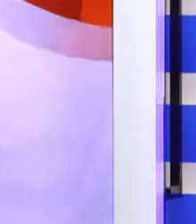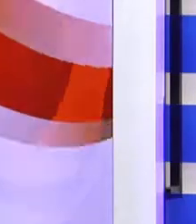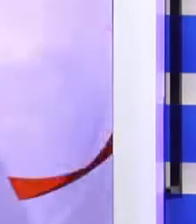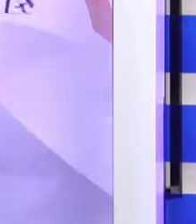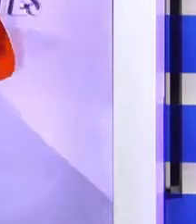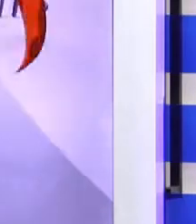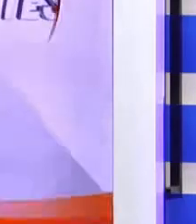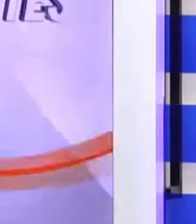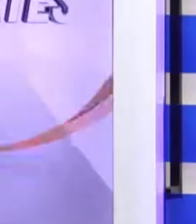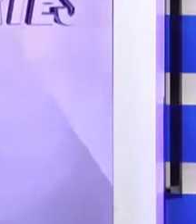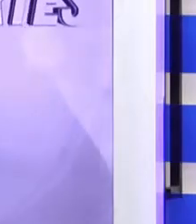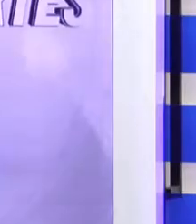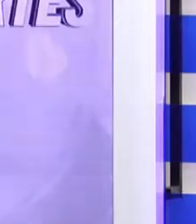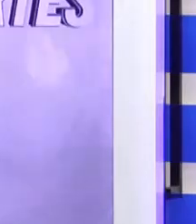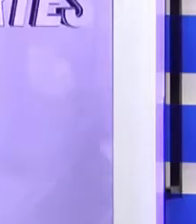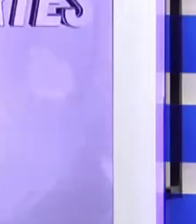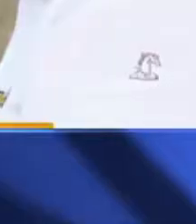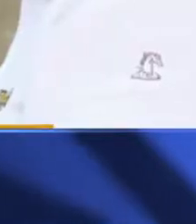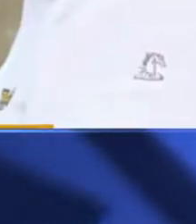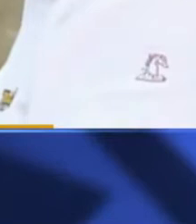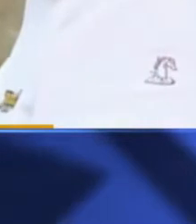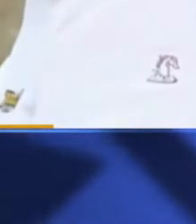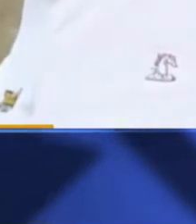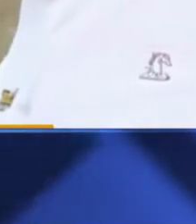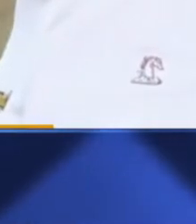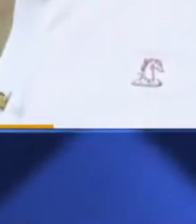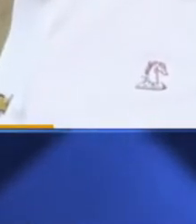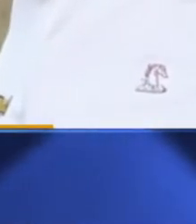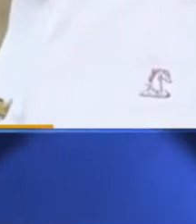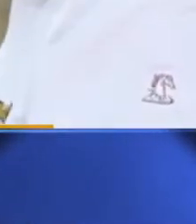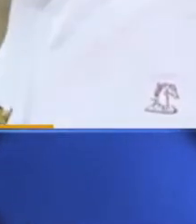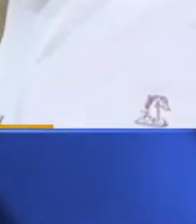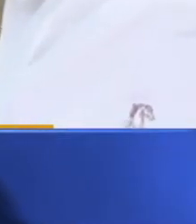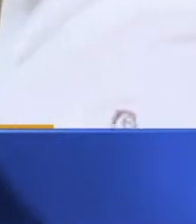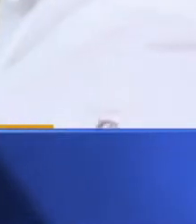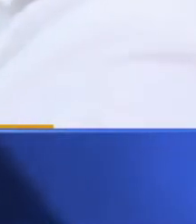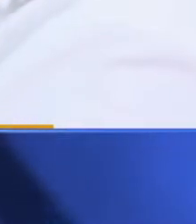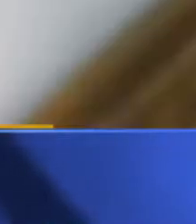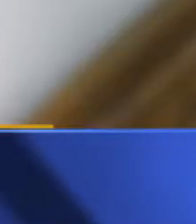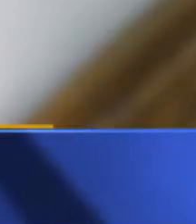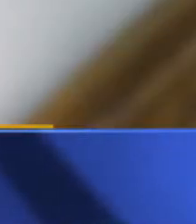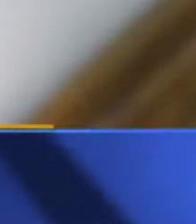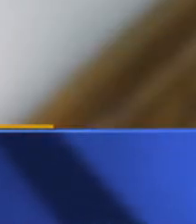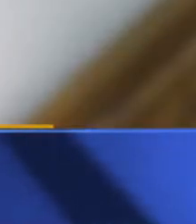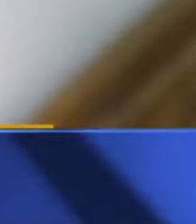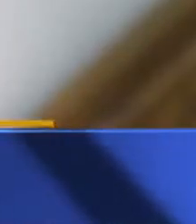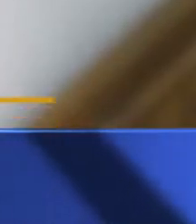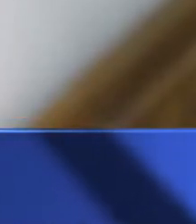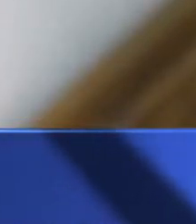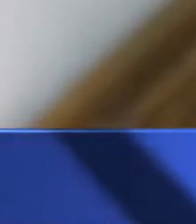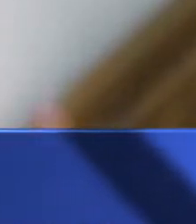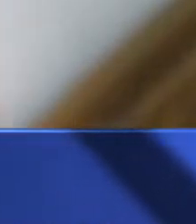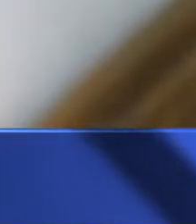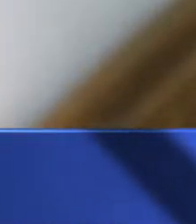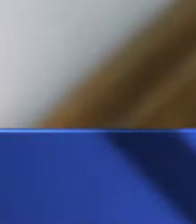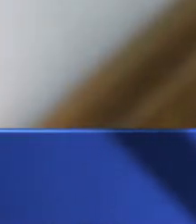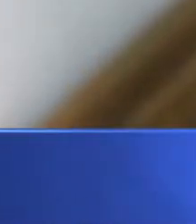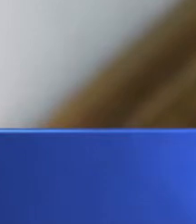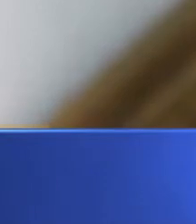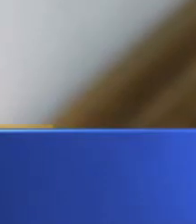Y espere, después de la pausa, todos los detalles de la obra que acabó de escribir Daniel Barbayanes sobre su colega, el comunicador o el